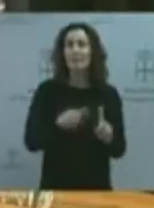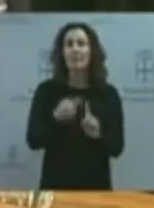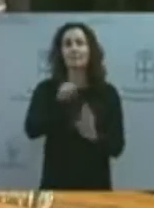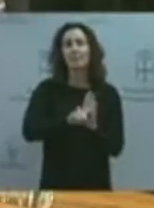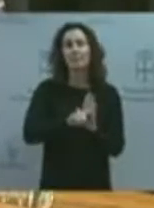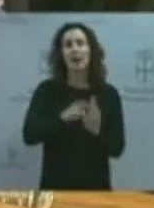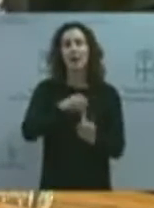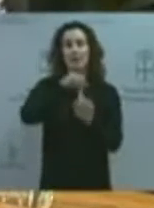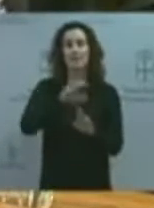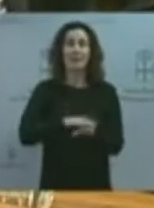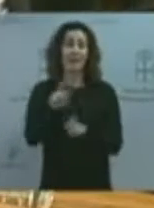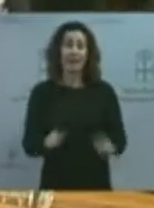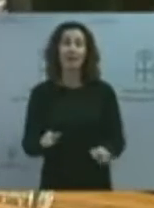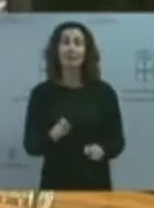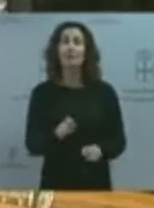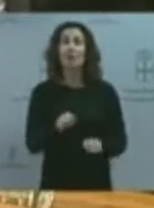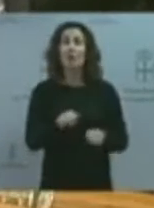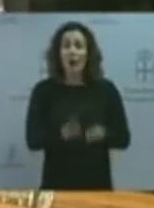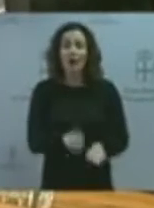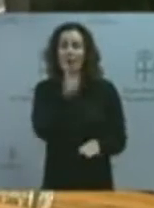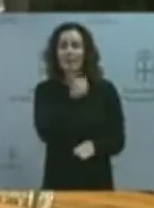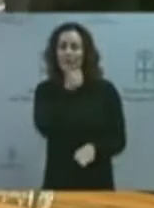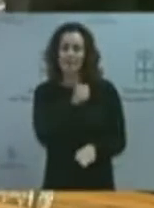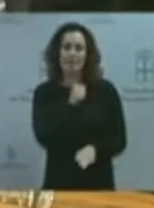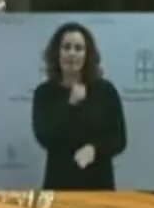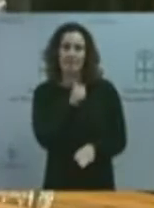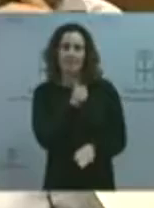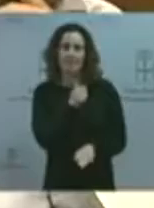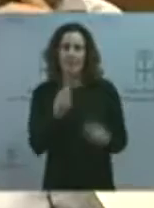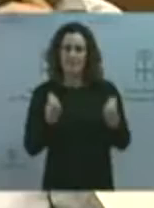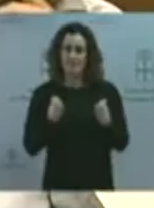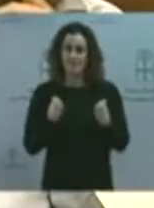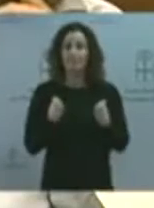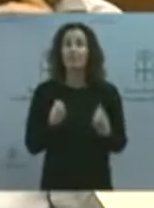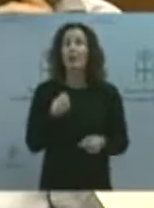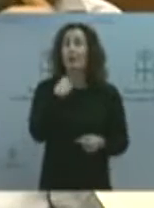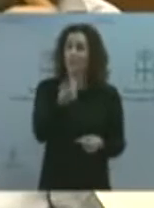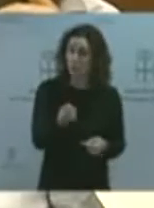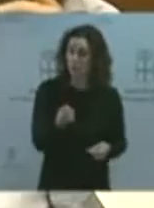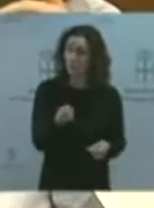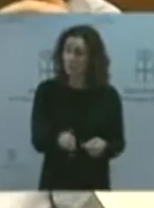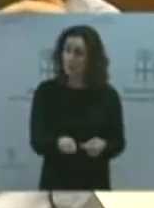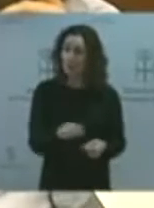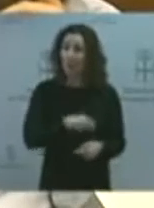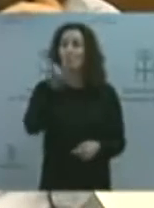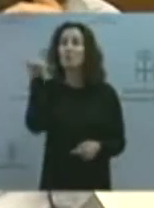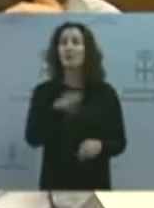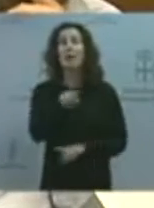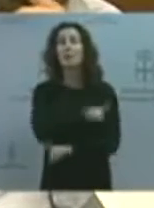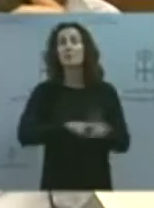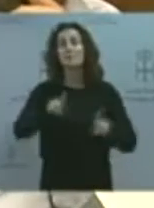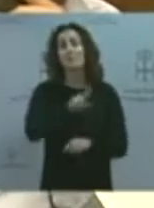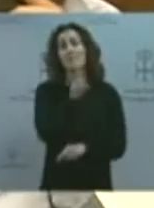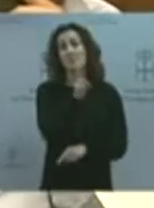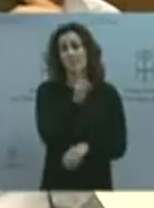el invierno demográfico. Y se lo dijimos también, no podemos olvidar la huella ecológica, tras décadas de esfuerzo para exportar energía al resto